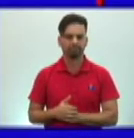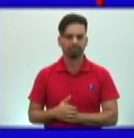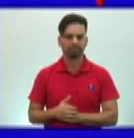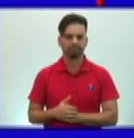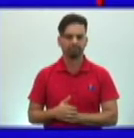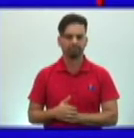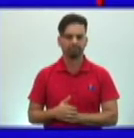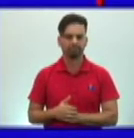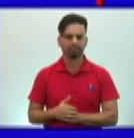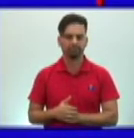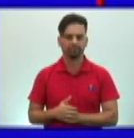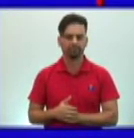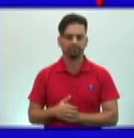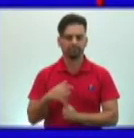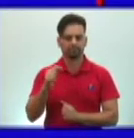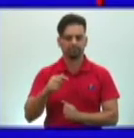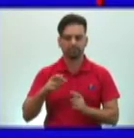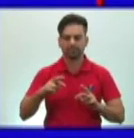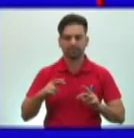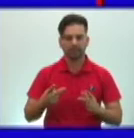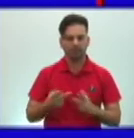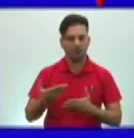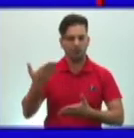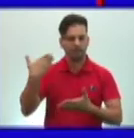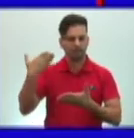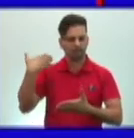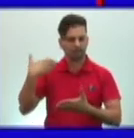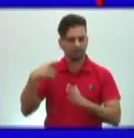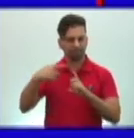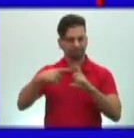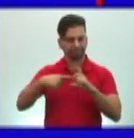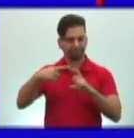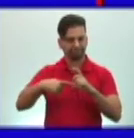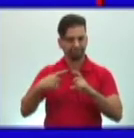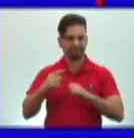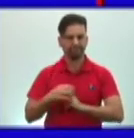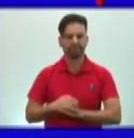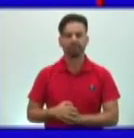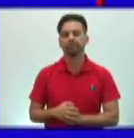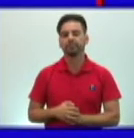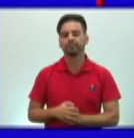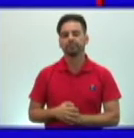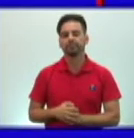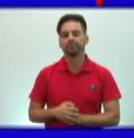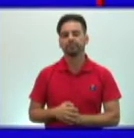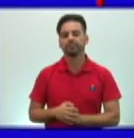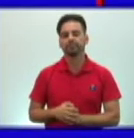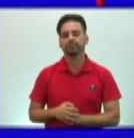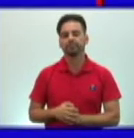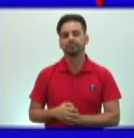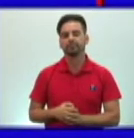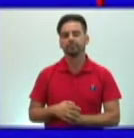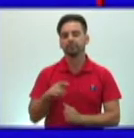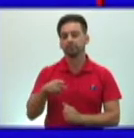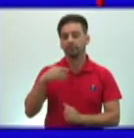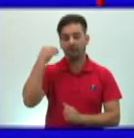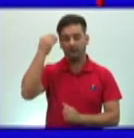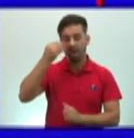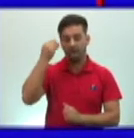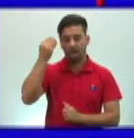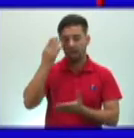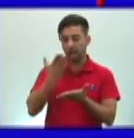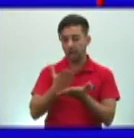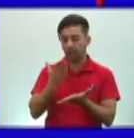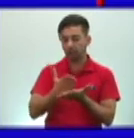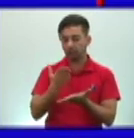la recapitulación de lo impartido. Como ustedes conocen, ustedes se encuentran abordando el pensamiento